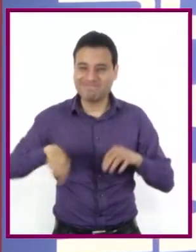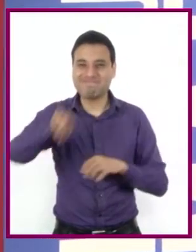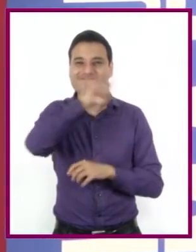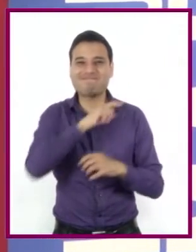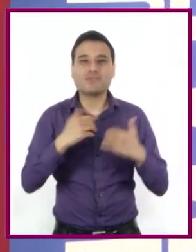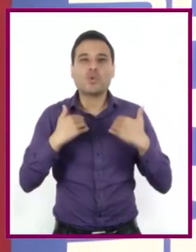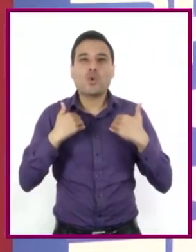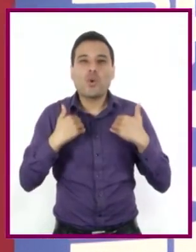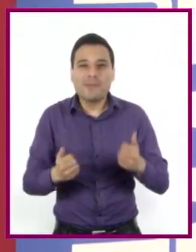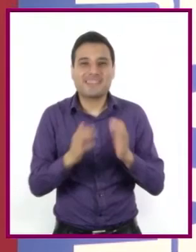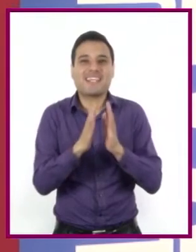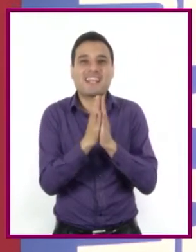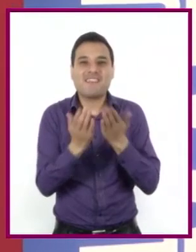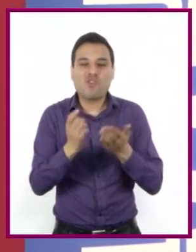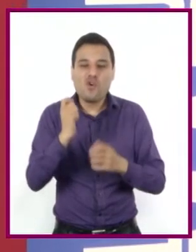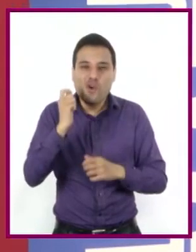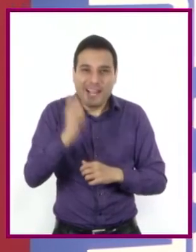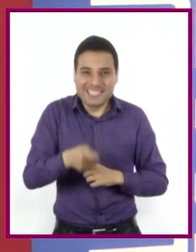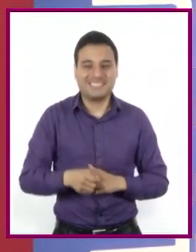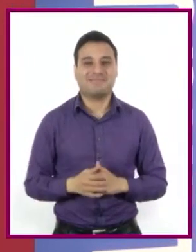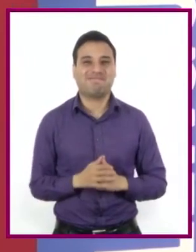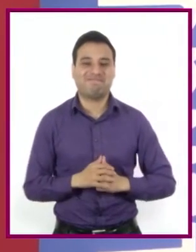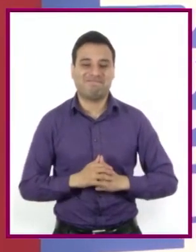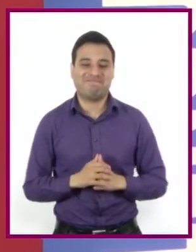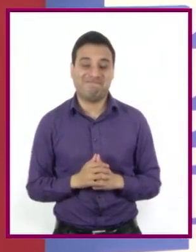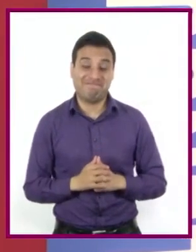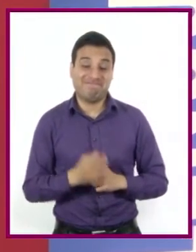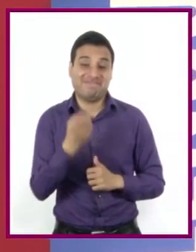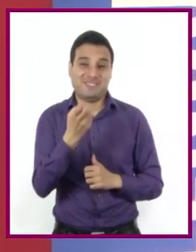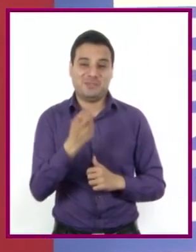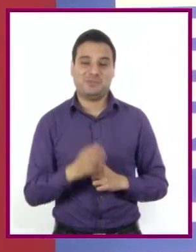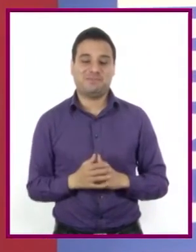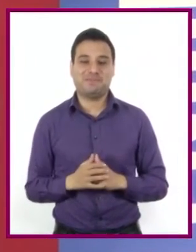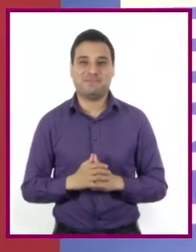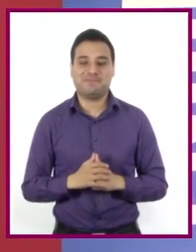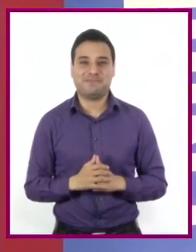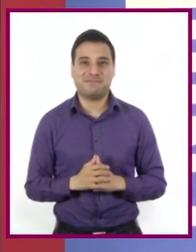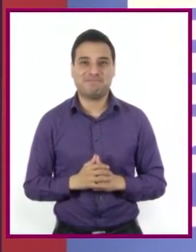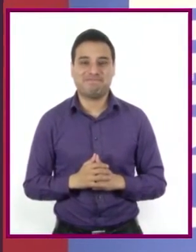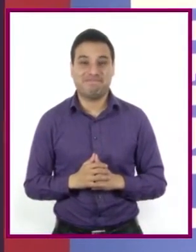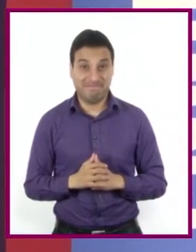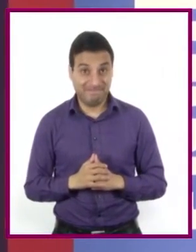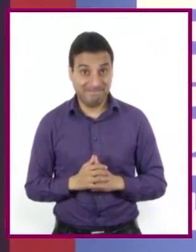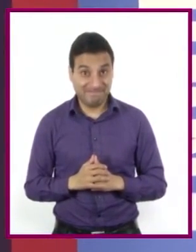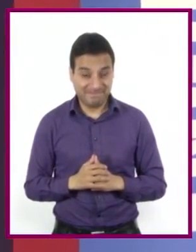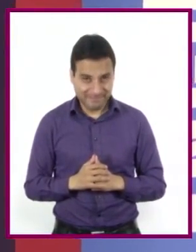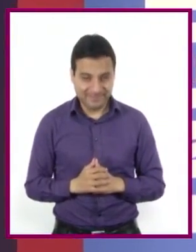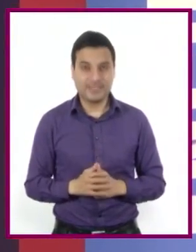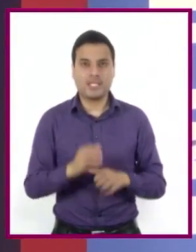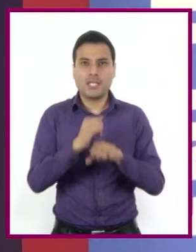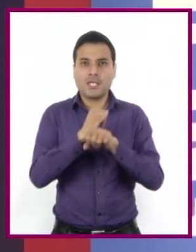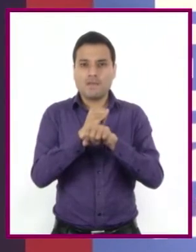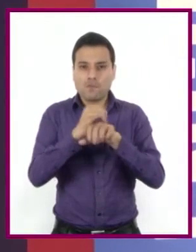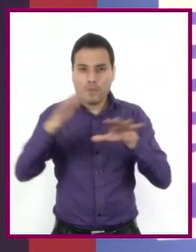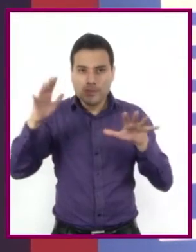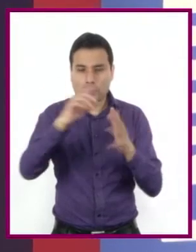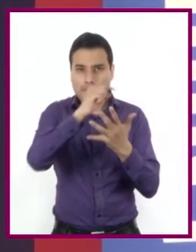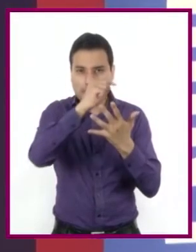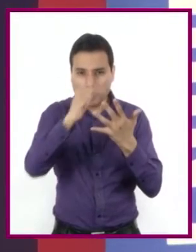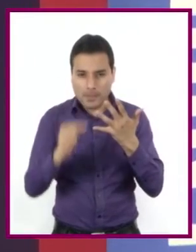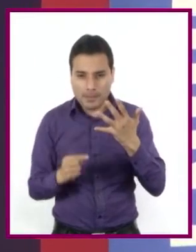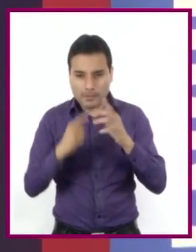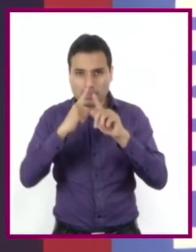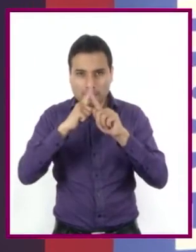la literatura de un lugar en un determinado tiempo y circunstancias. A través de la información que puede aportar